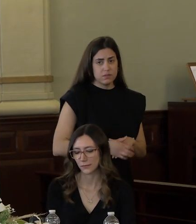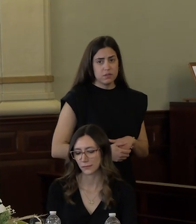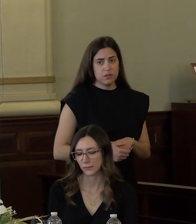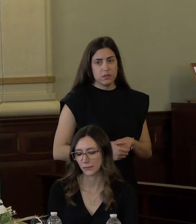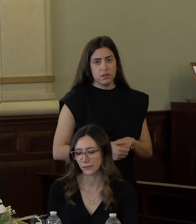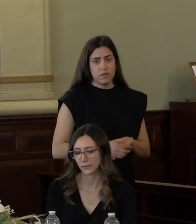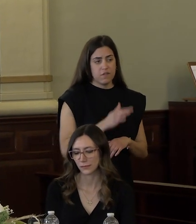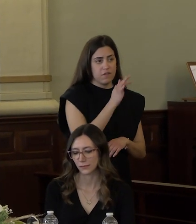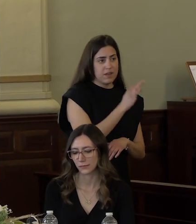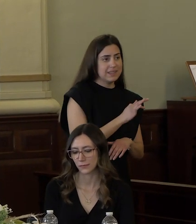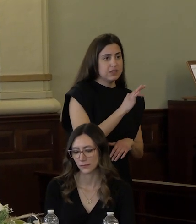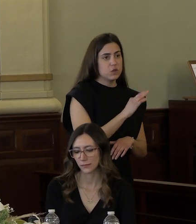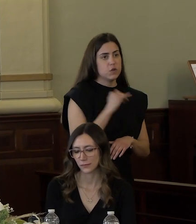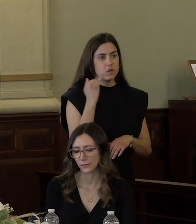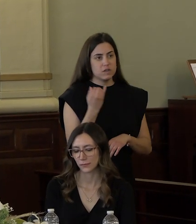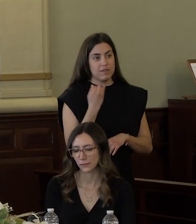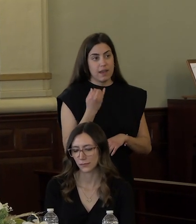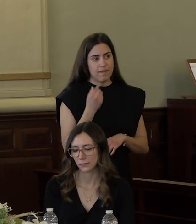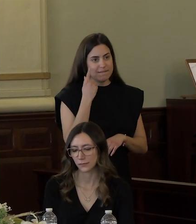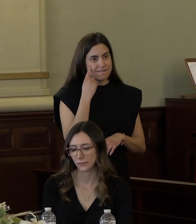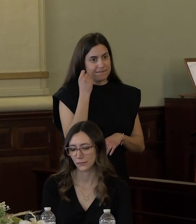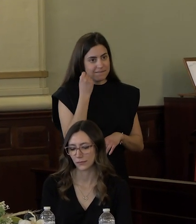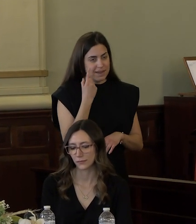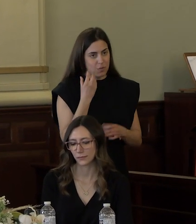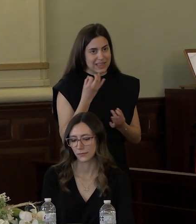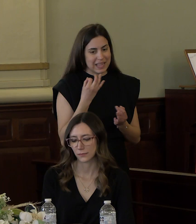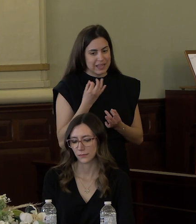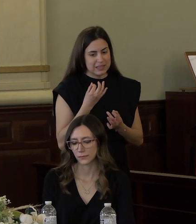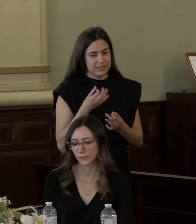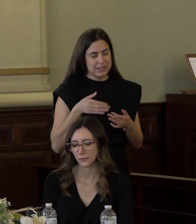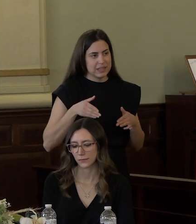Francisco y Josefina se dan cuenta que esa niña que ha nacido